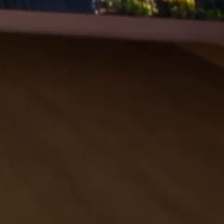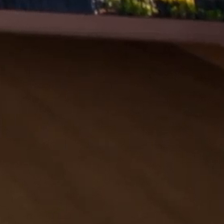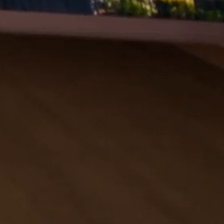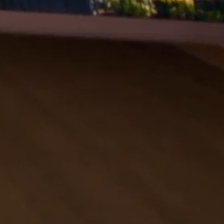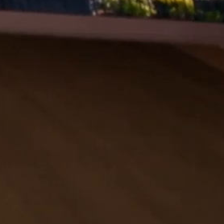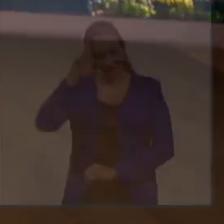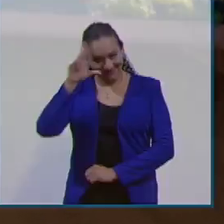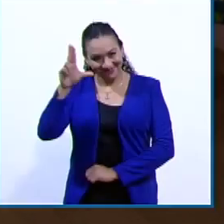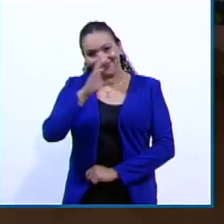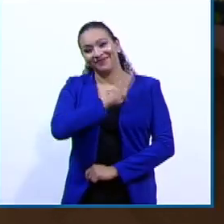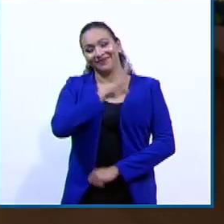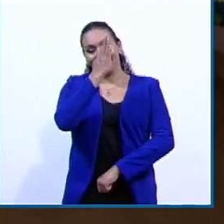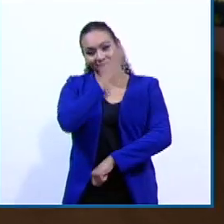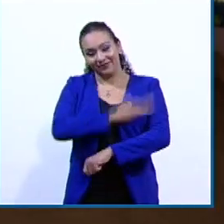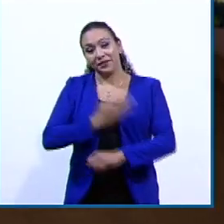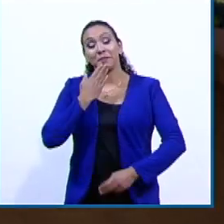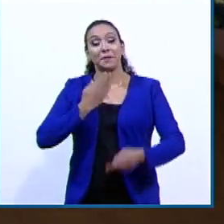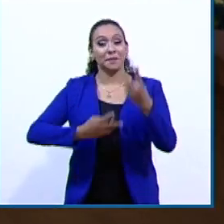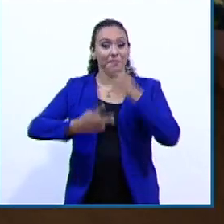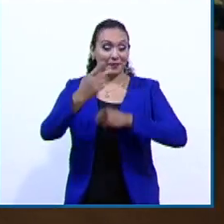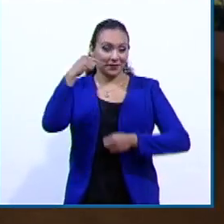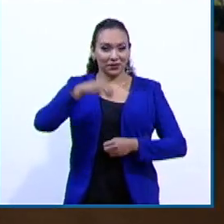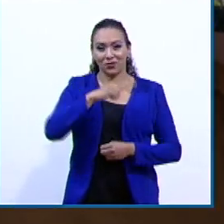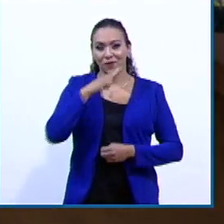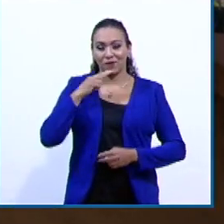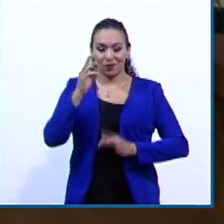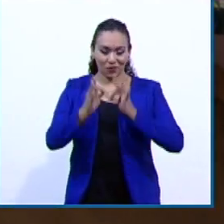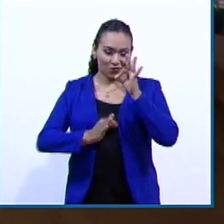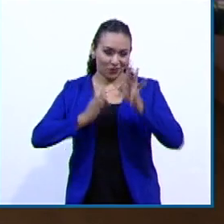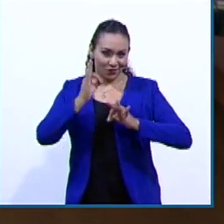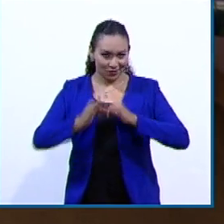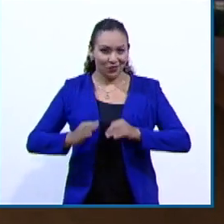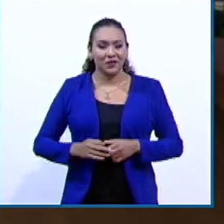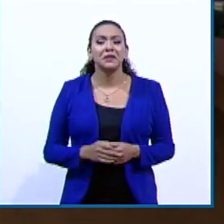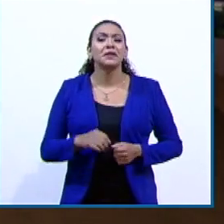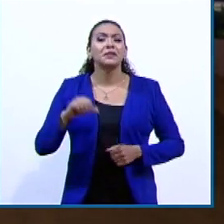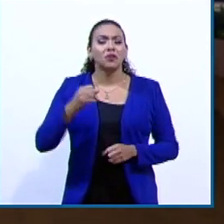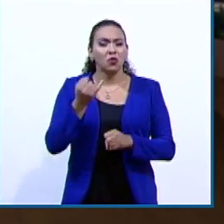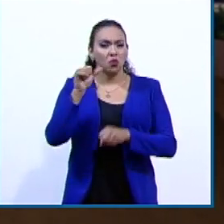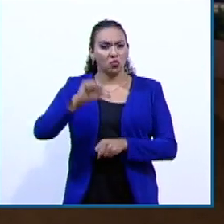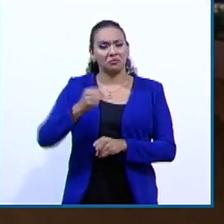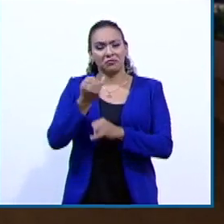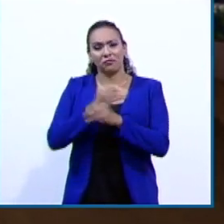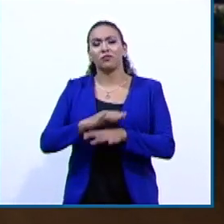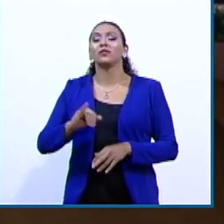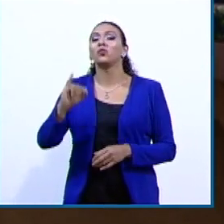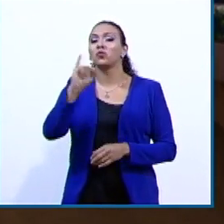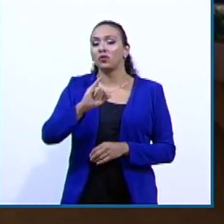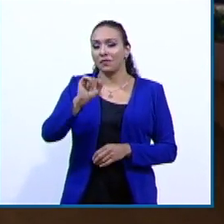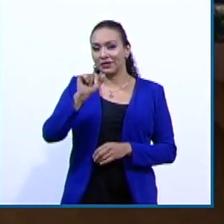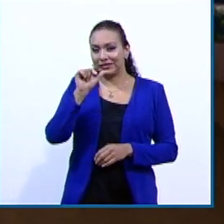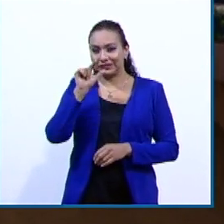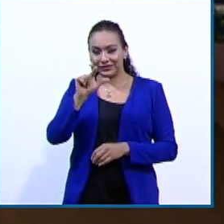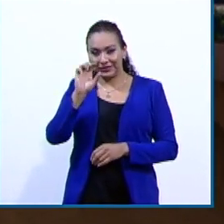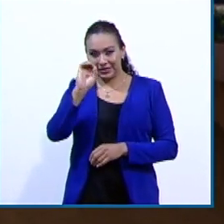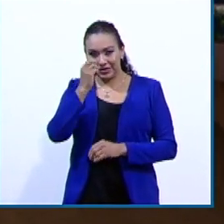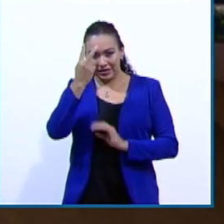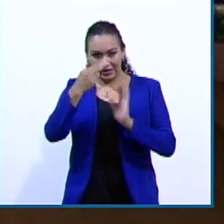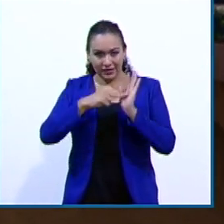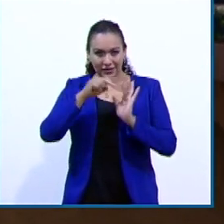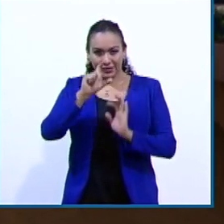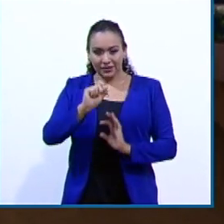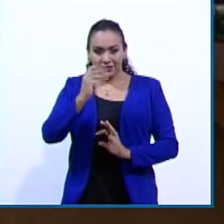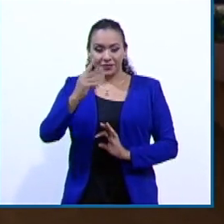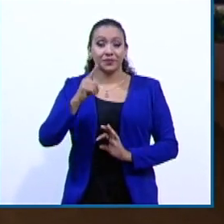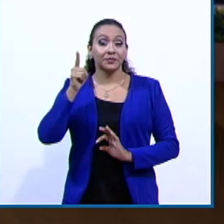Hola, ¿qué tal? Muy buenas tardes. Les damos la más cordial bienvenida a este espacio de noticias corto e informativo, hoy que es jueves 17 de octubre de 2024.